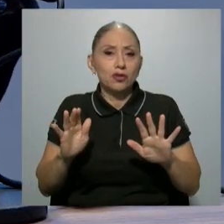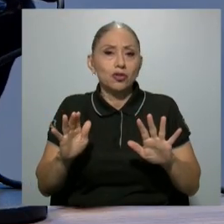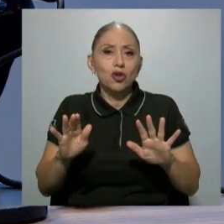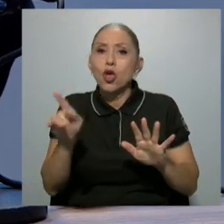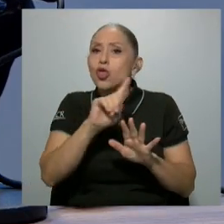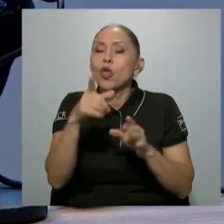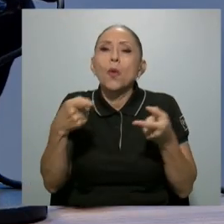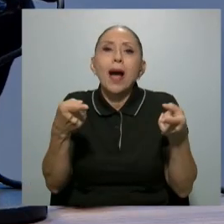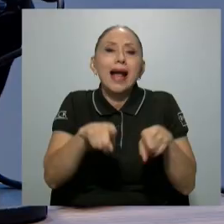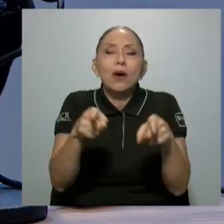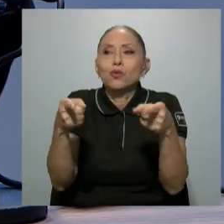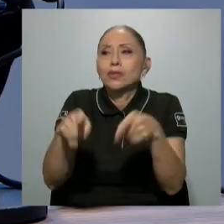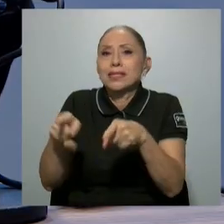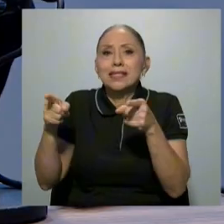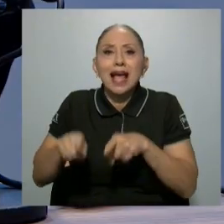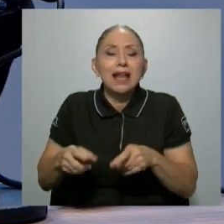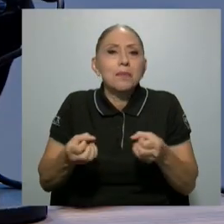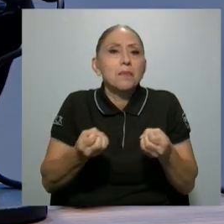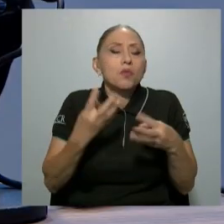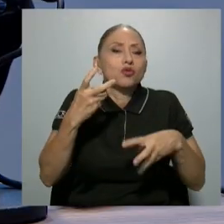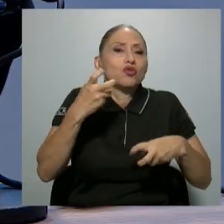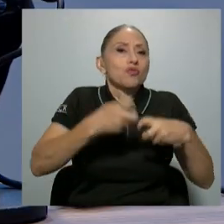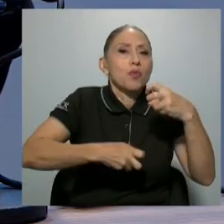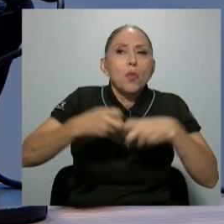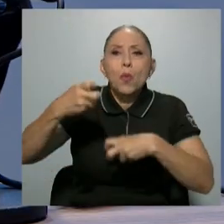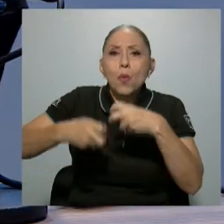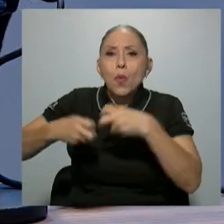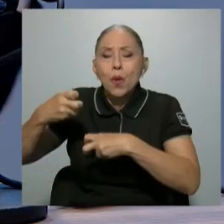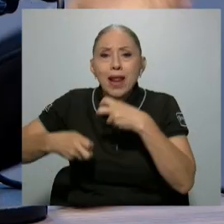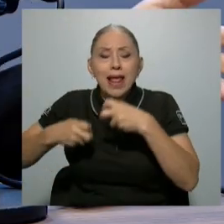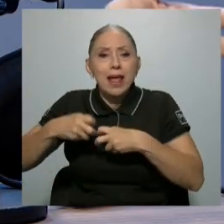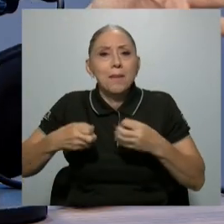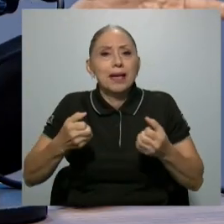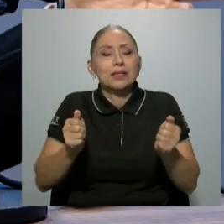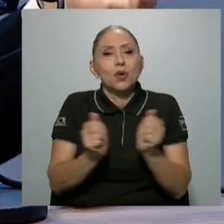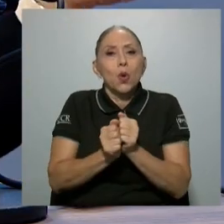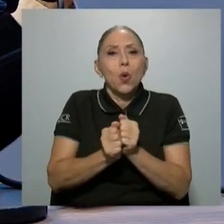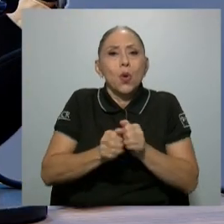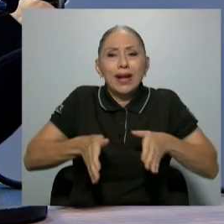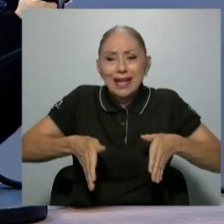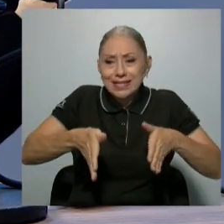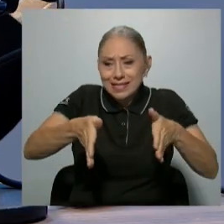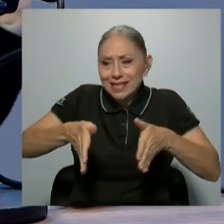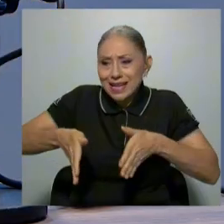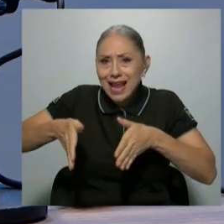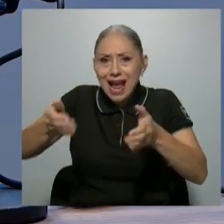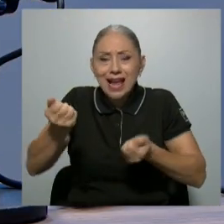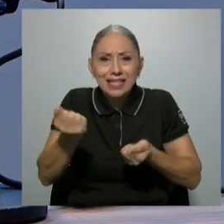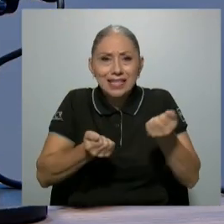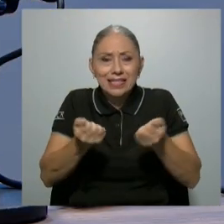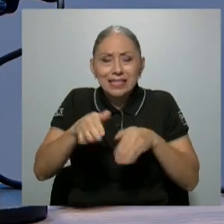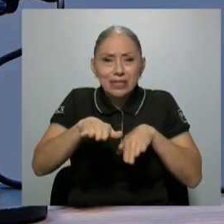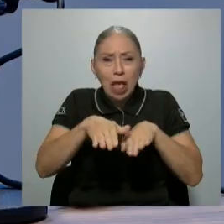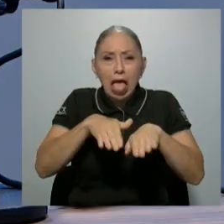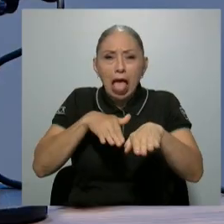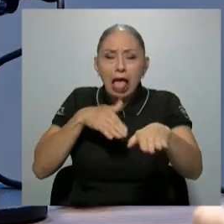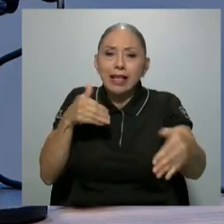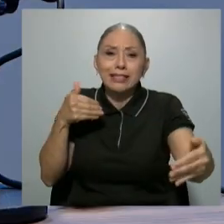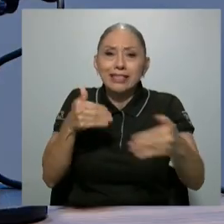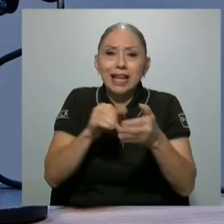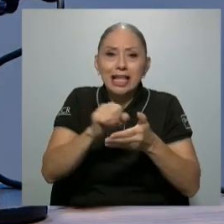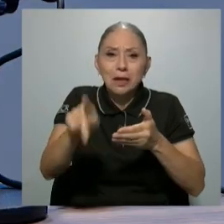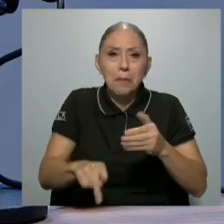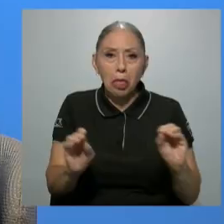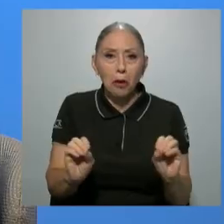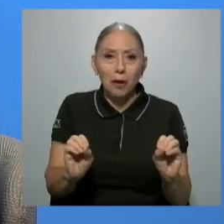causar tantos líos de vialidad cerca de San Pedro y Montes de Oca. Sí, Don José así Luis.